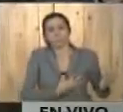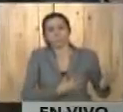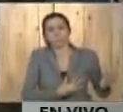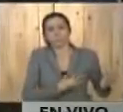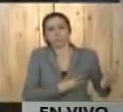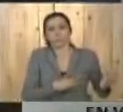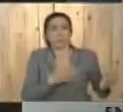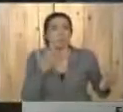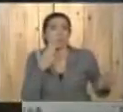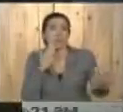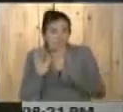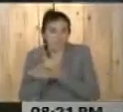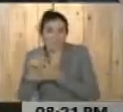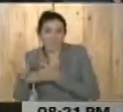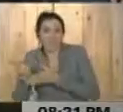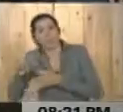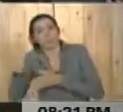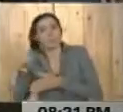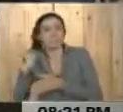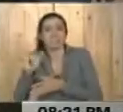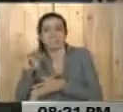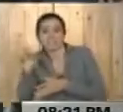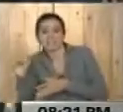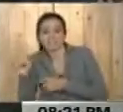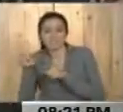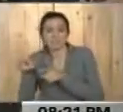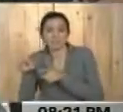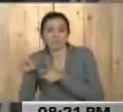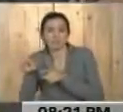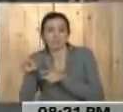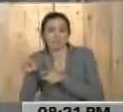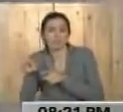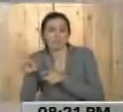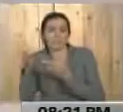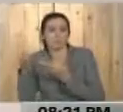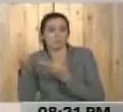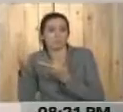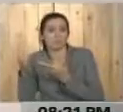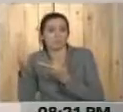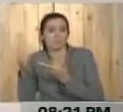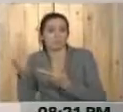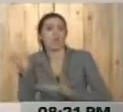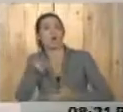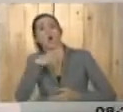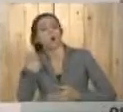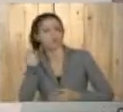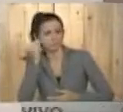Inés, Mancebo de Millares, la patrona cubana,